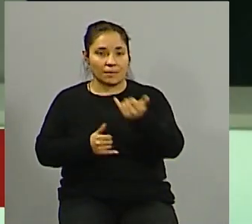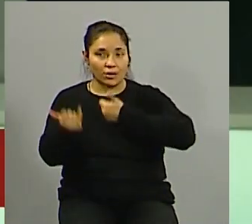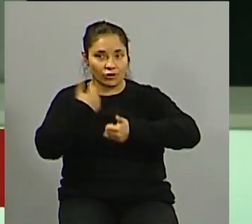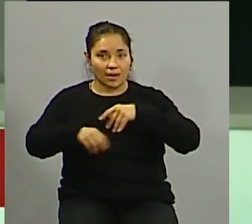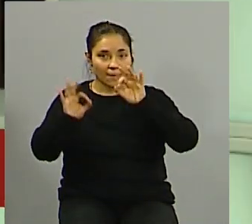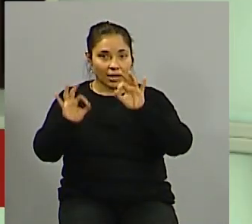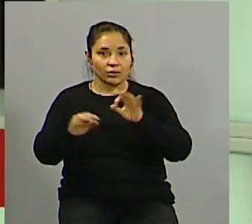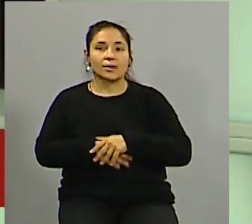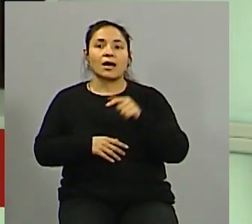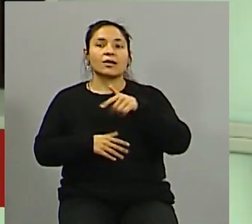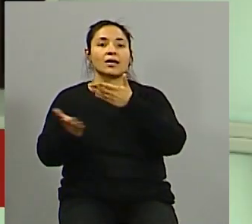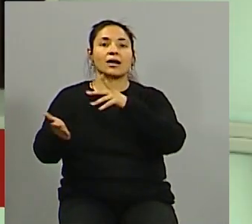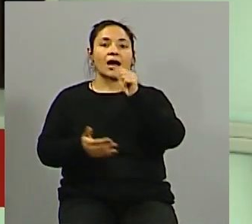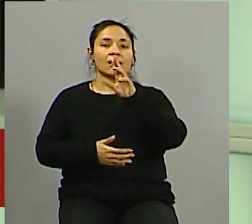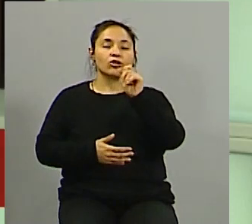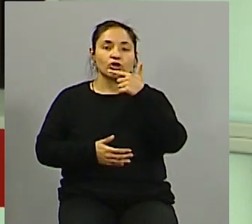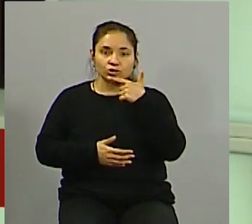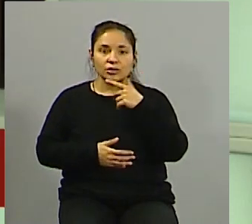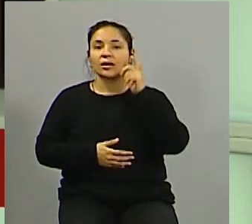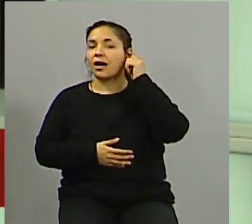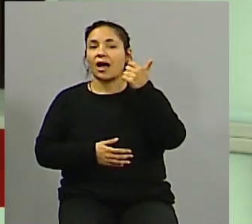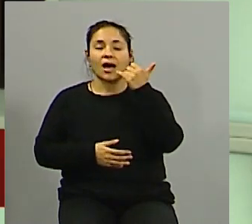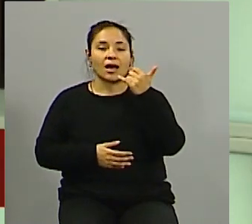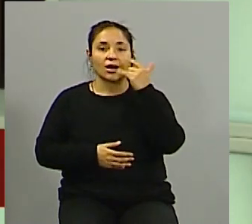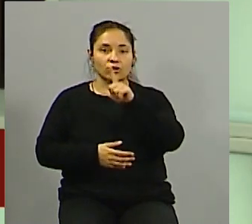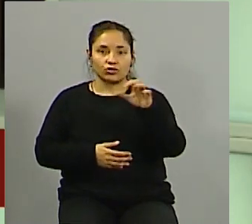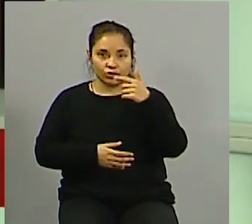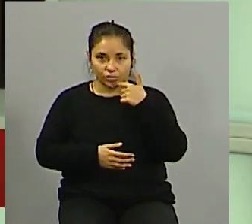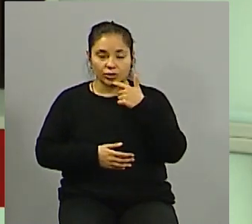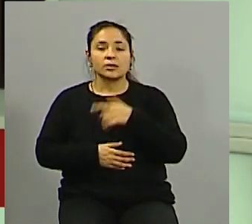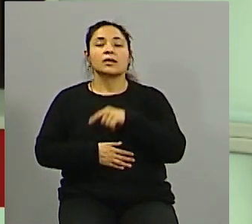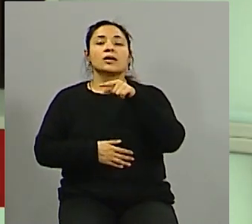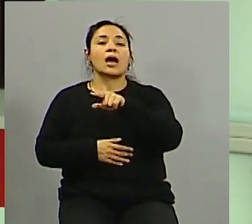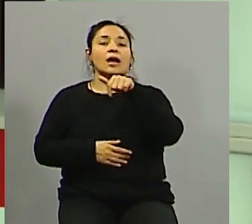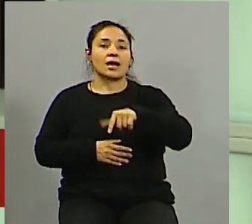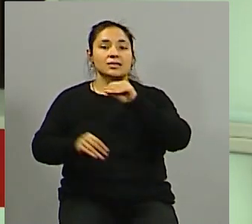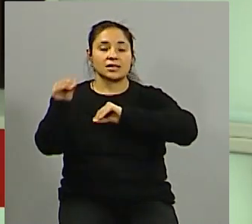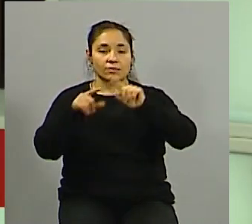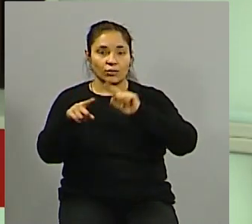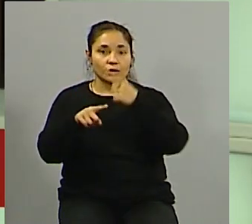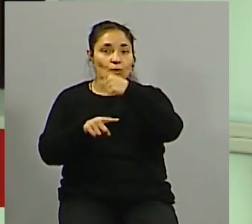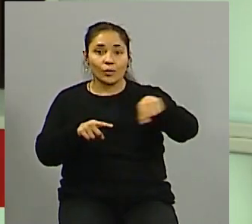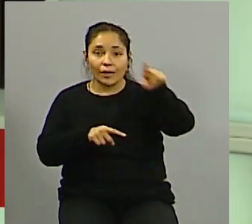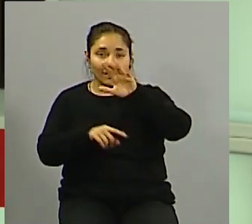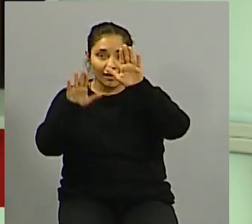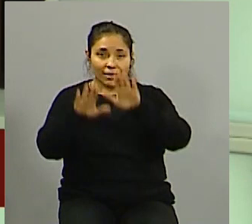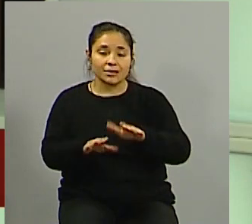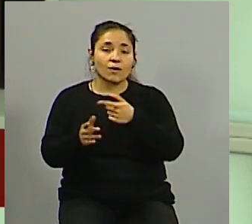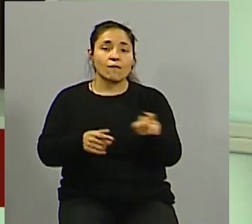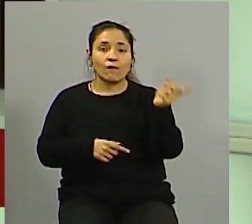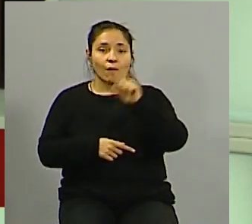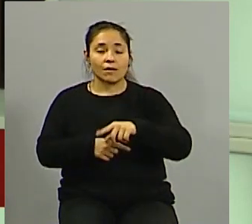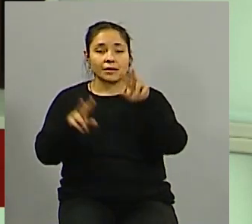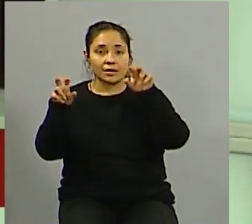Me parece perfecto. Estamos con Carlos Gallo, jefe regional Cuyo de ANSES, aquí en Chat Político. No se muevan, ya venimos con él nuevamente para